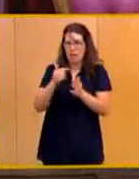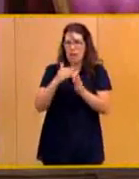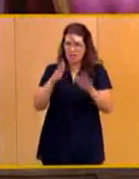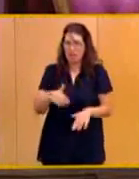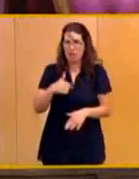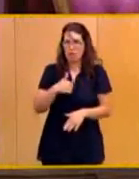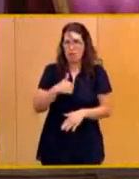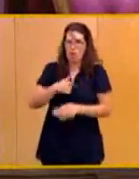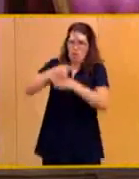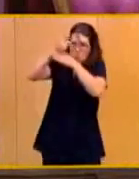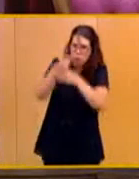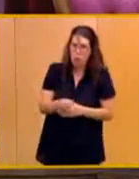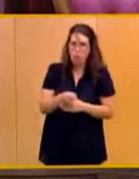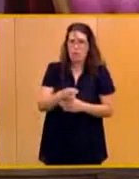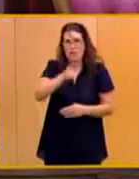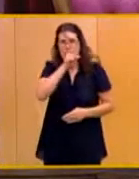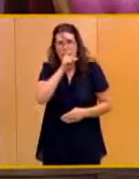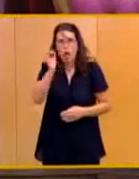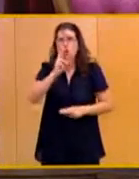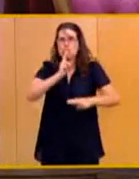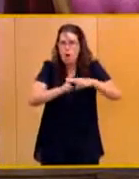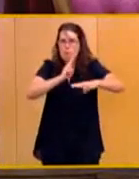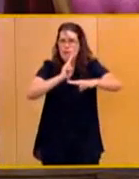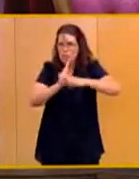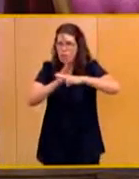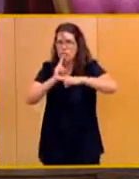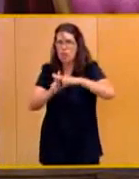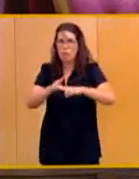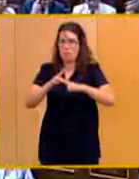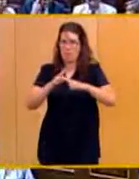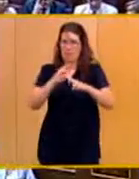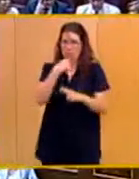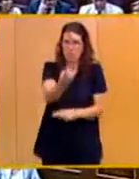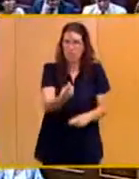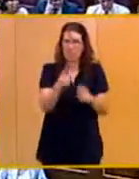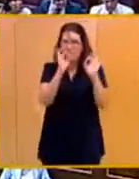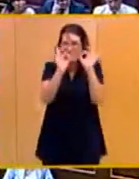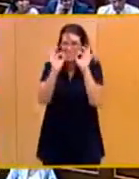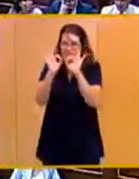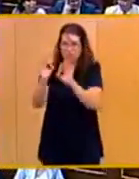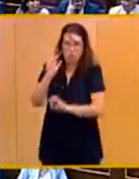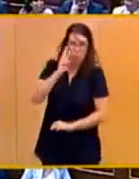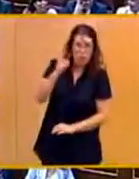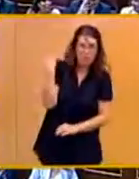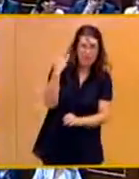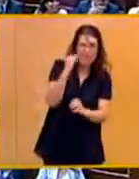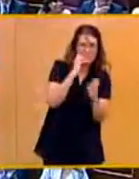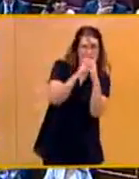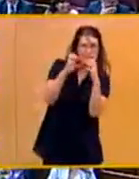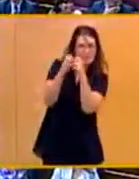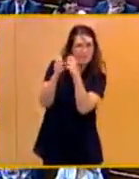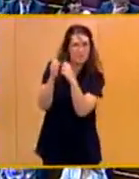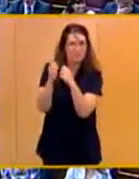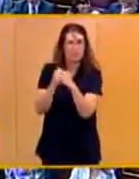orden o a llamar por sus nombres a quien de manera específica tengo identificados. Les ruego, por respeto